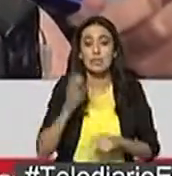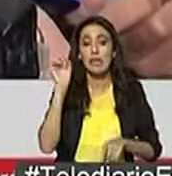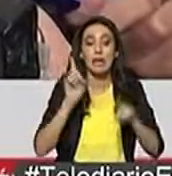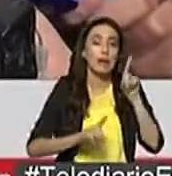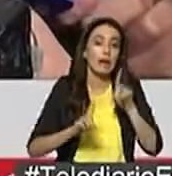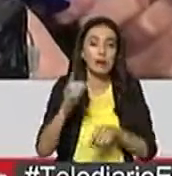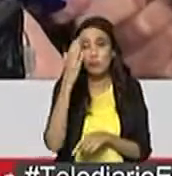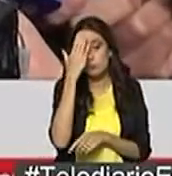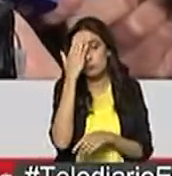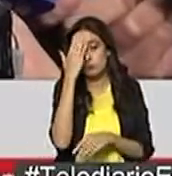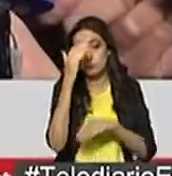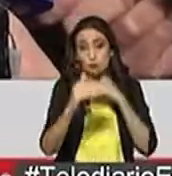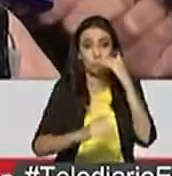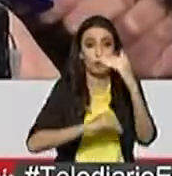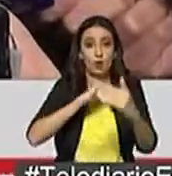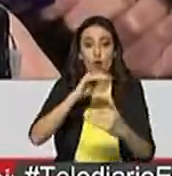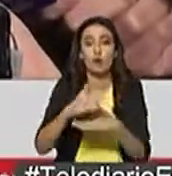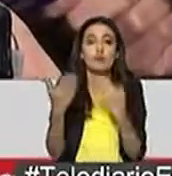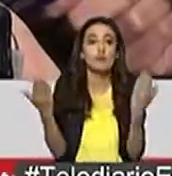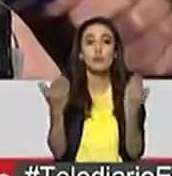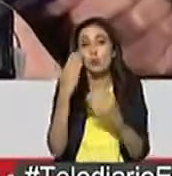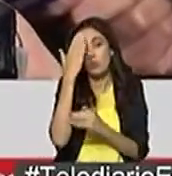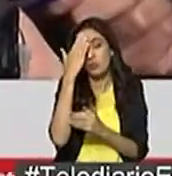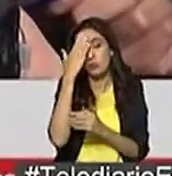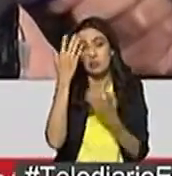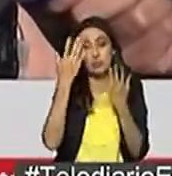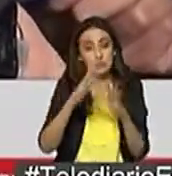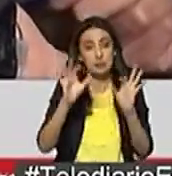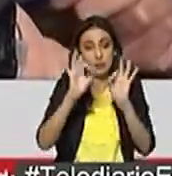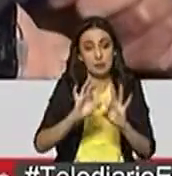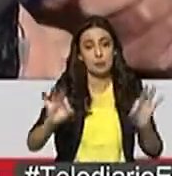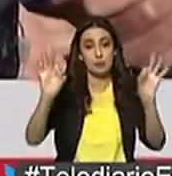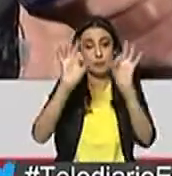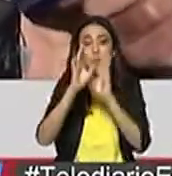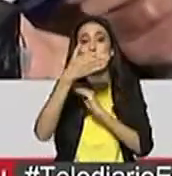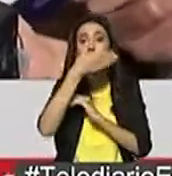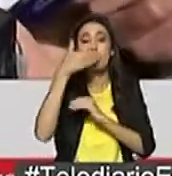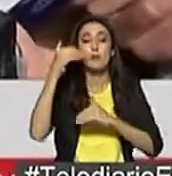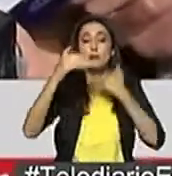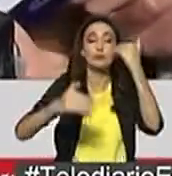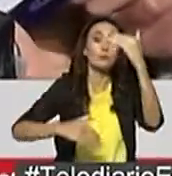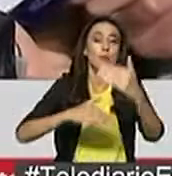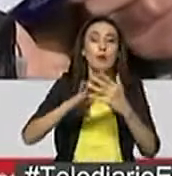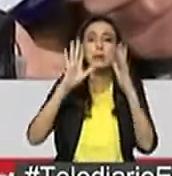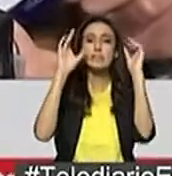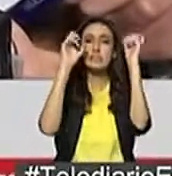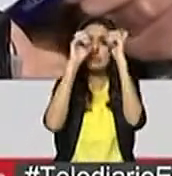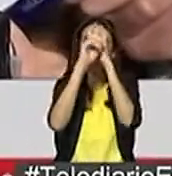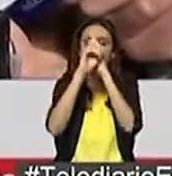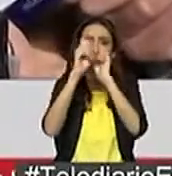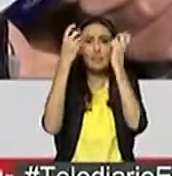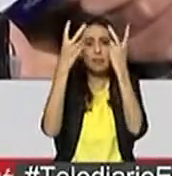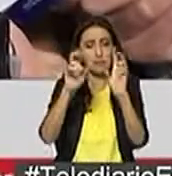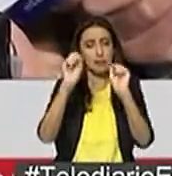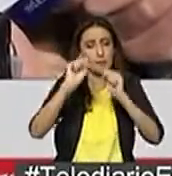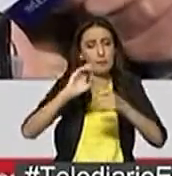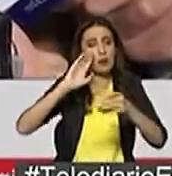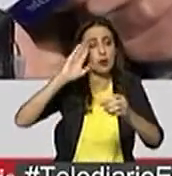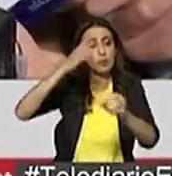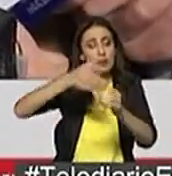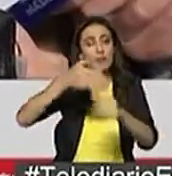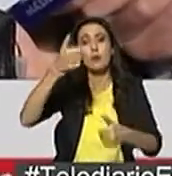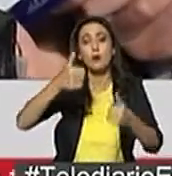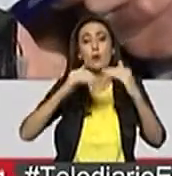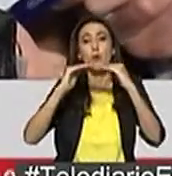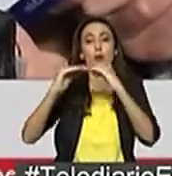terreno recorrido, sabemos dónde tienen que hacerse mejoras, dónde existen complicaciones y el objetivo es